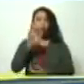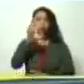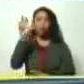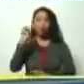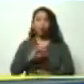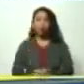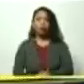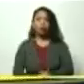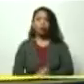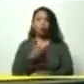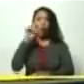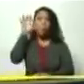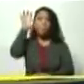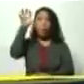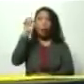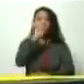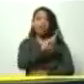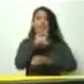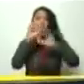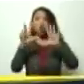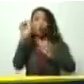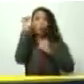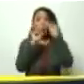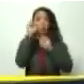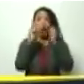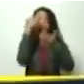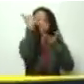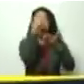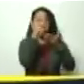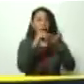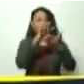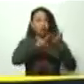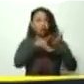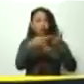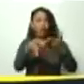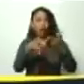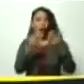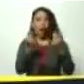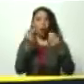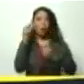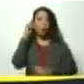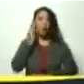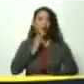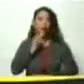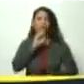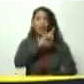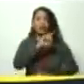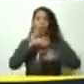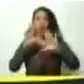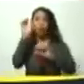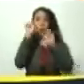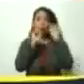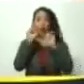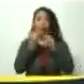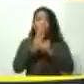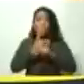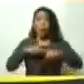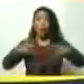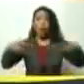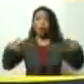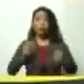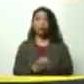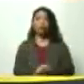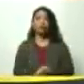Un mapa de 18 motores, la agenda económica bolivariana. 18 motores de crecimiento,